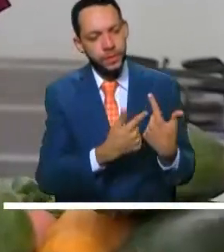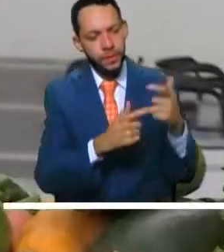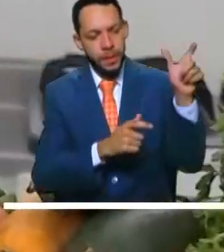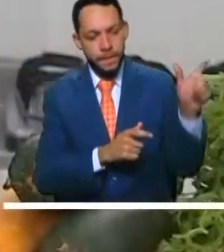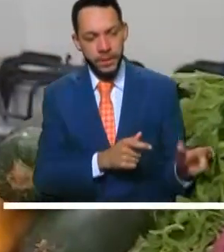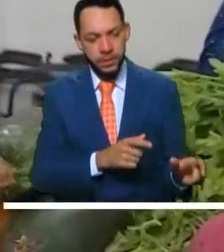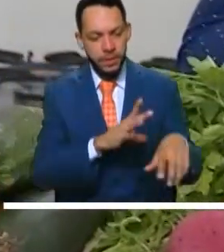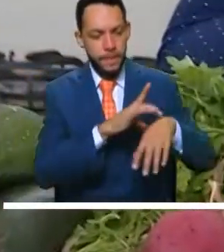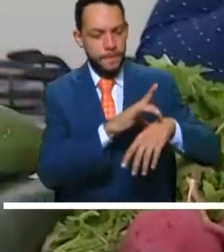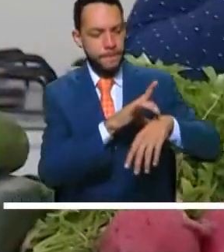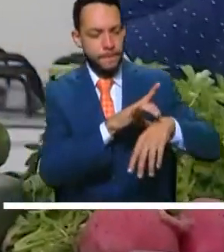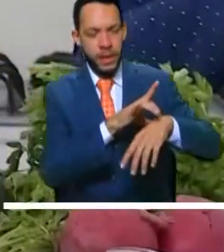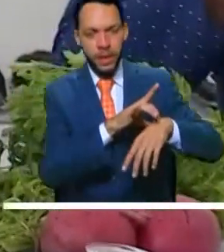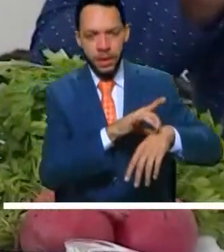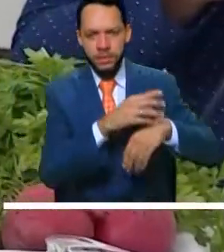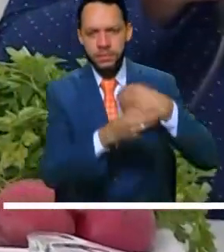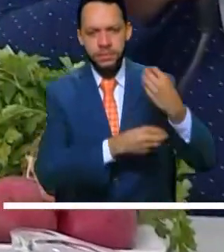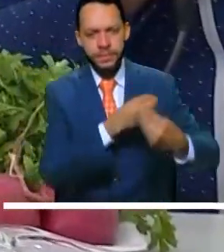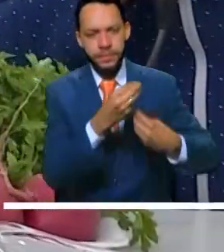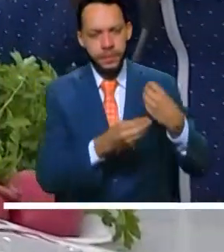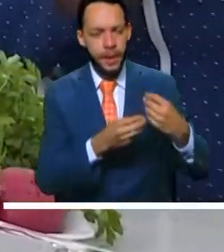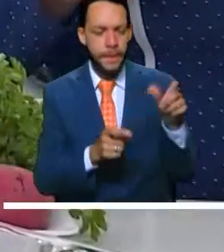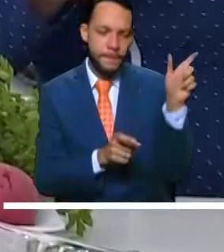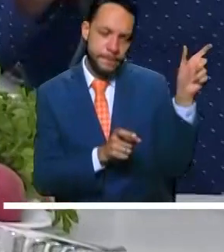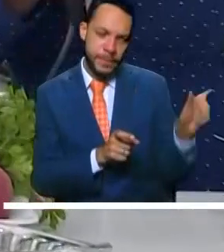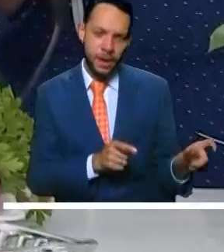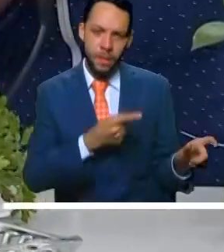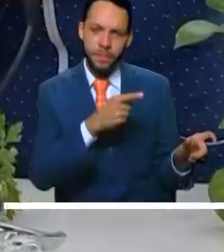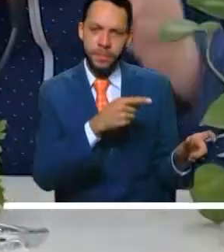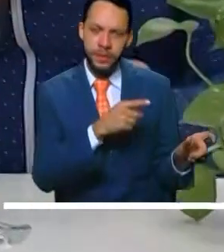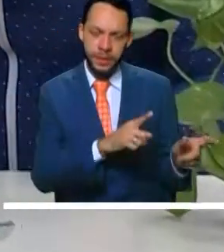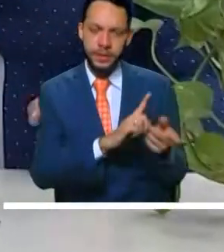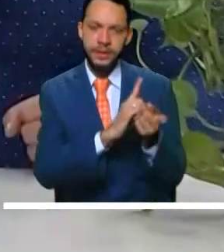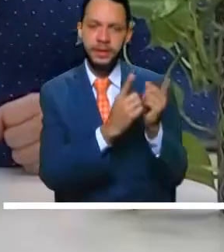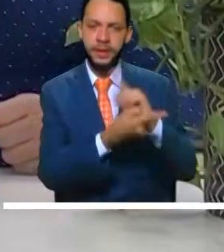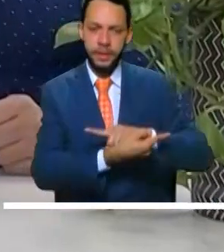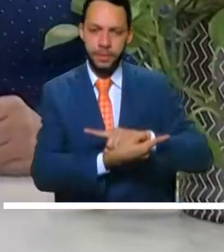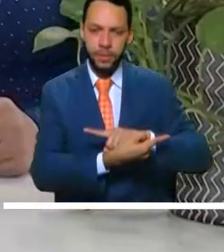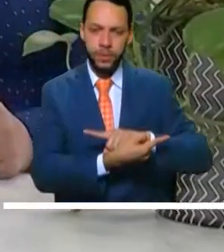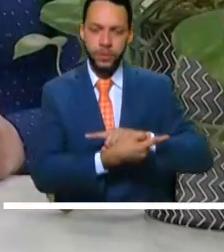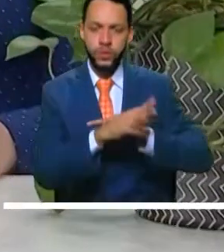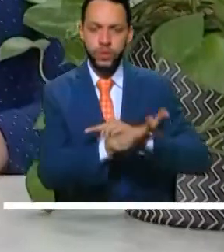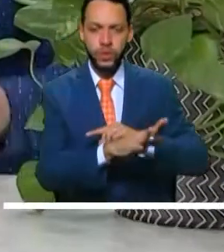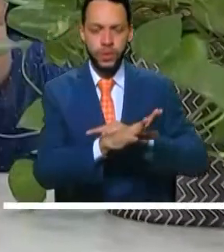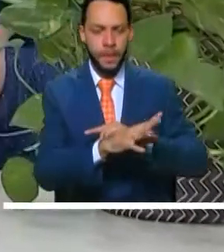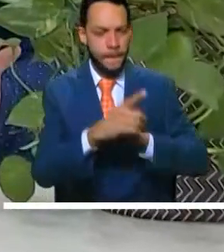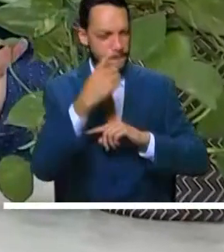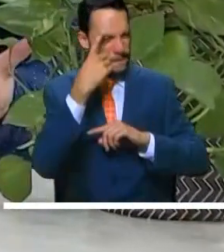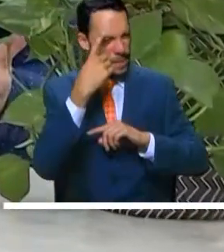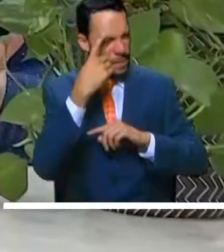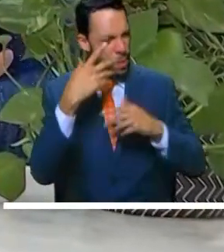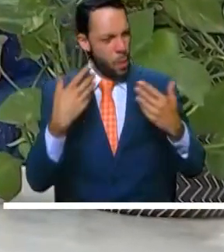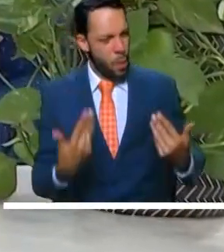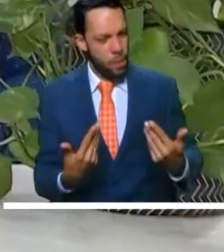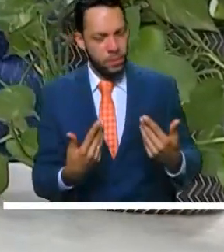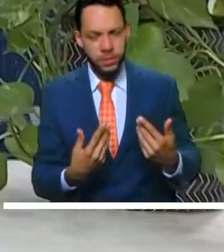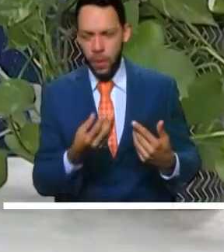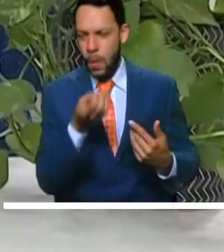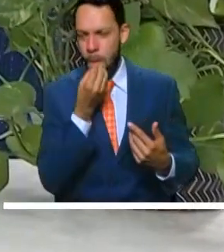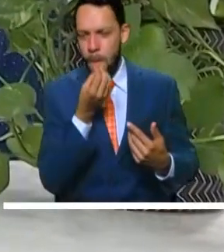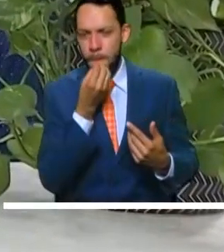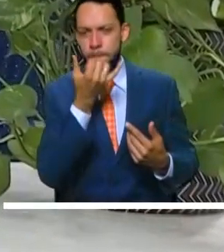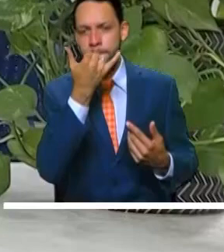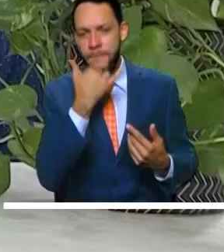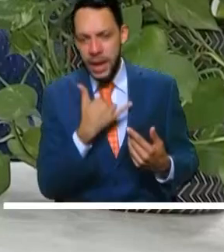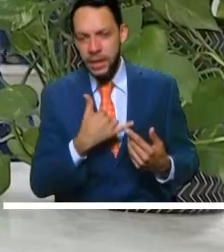sus consultas hacen que las personas empiecen a cambiar el modelo mental. ¿Por qué comemos como comemos?